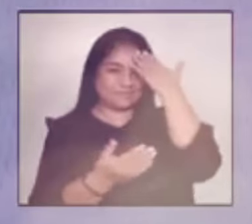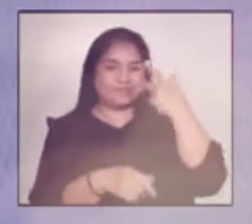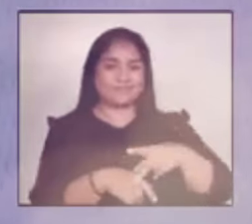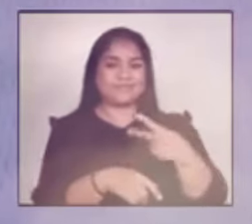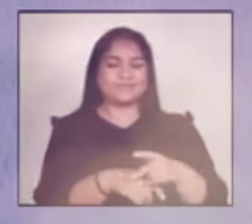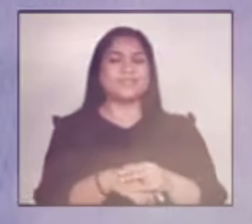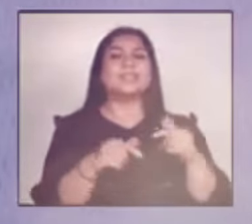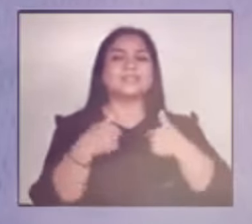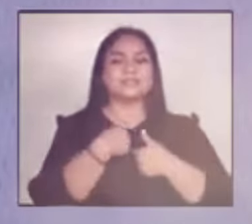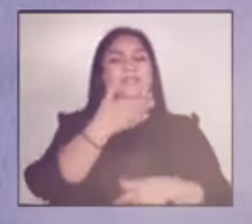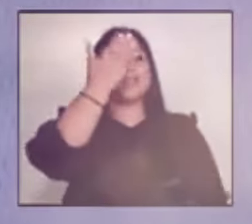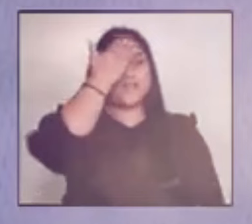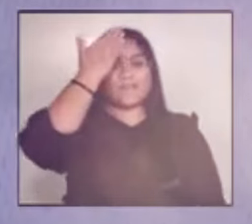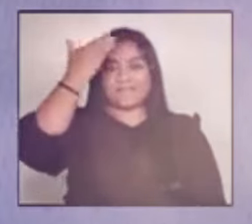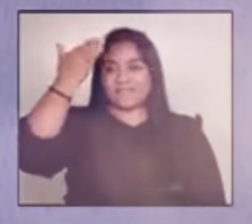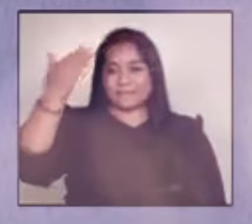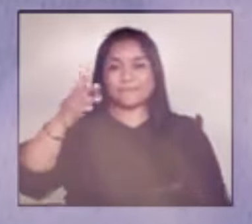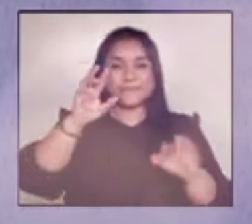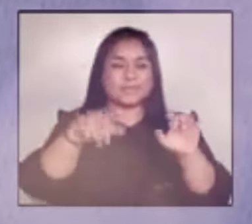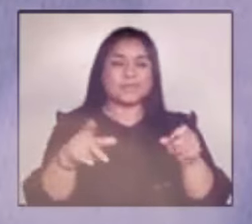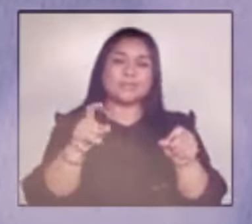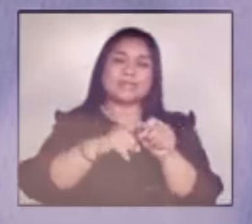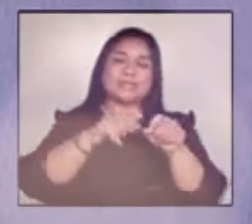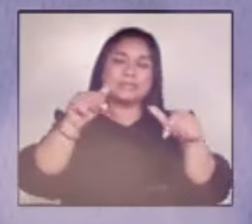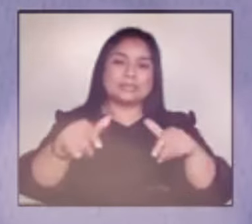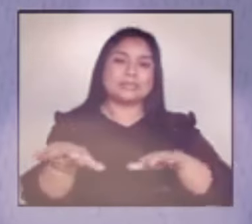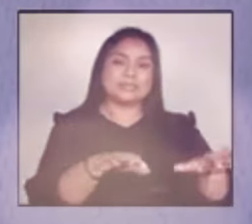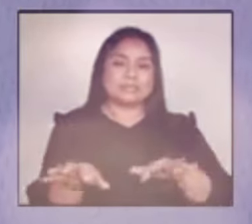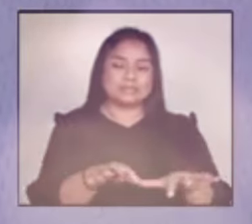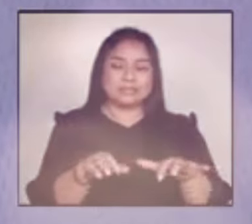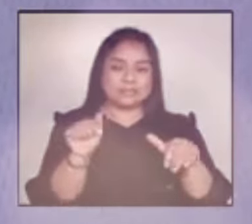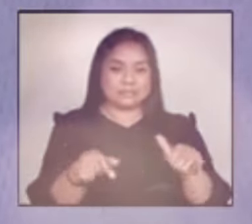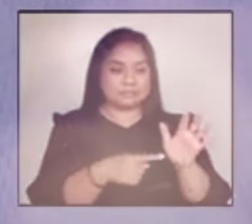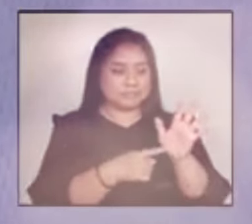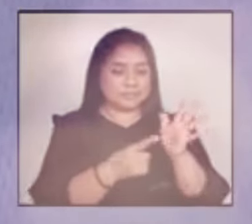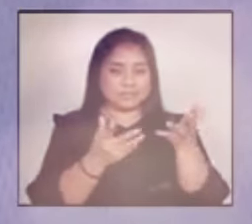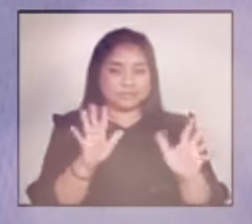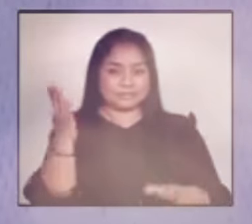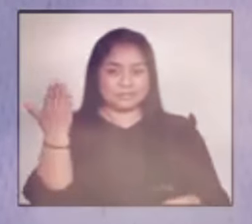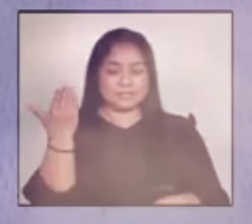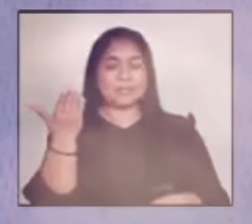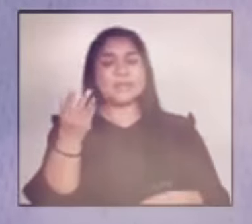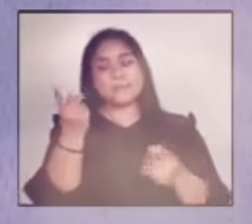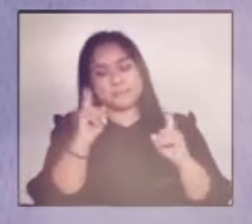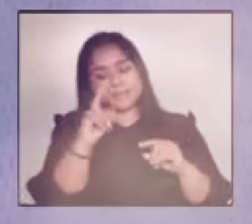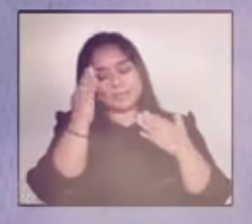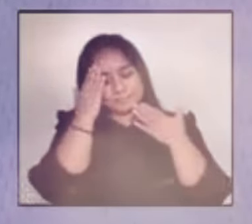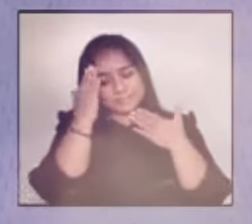Hago los vocativos protocolares que se han presentado, pero les agradezco